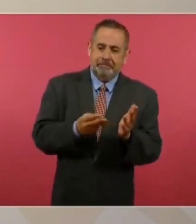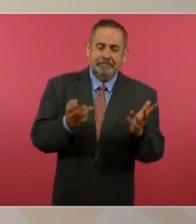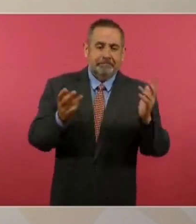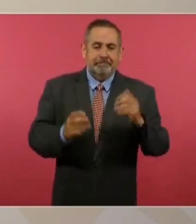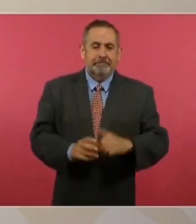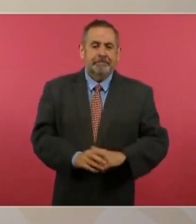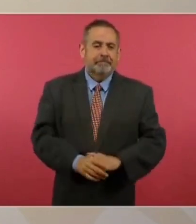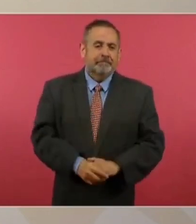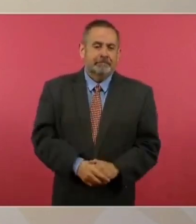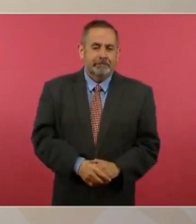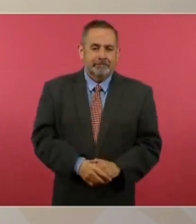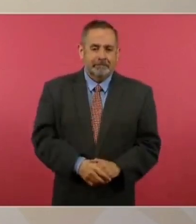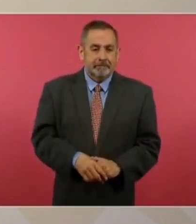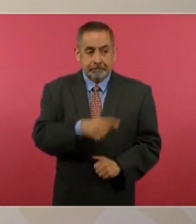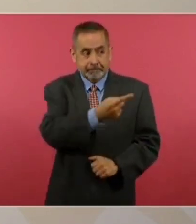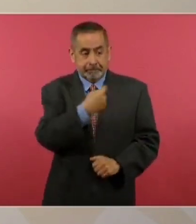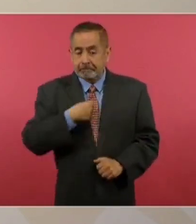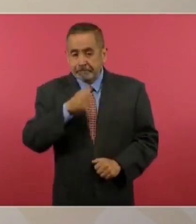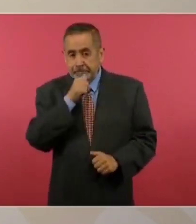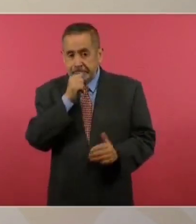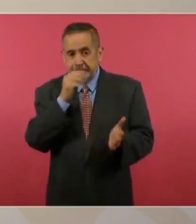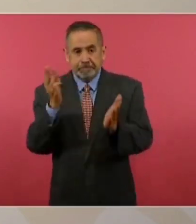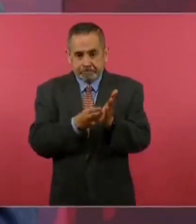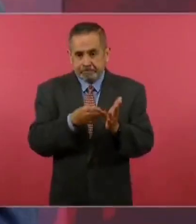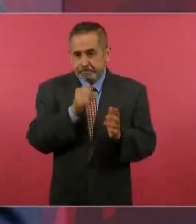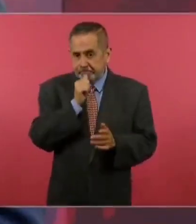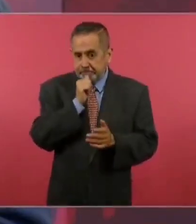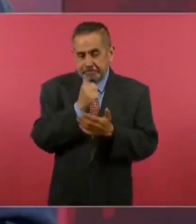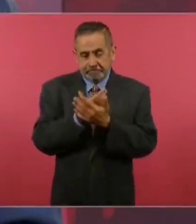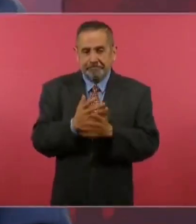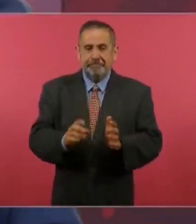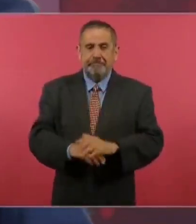No me han multado todavía. ¿Sí? Okay. No me vayan a.